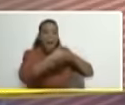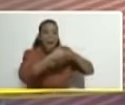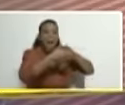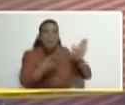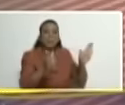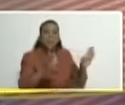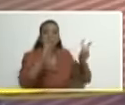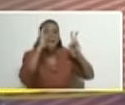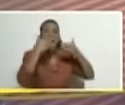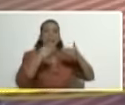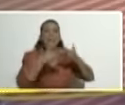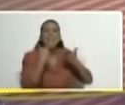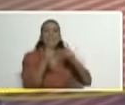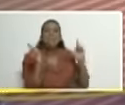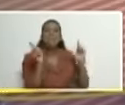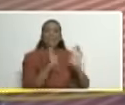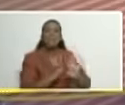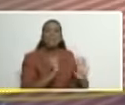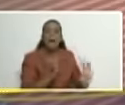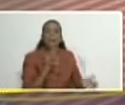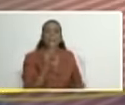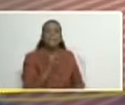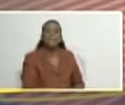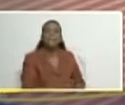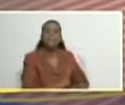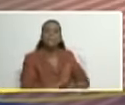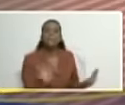la sociedad y la economía